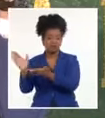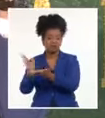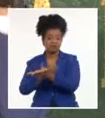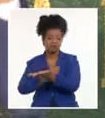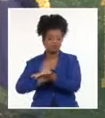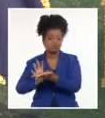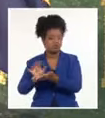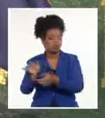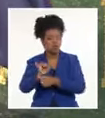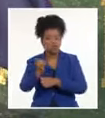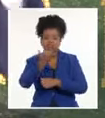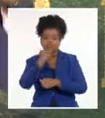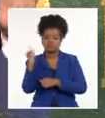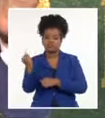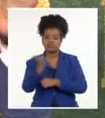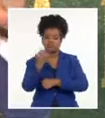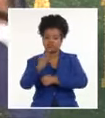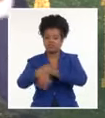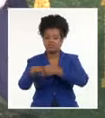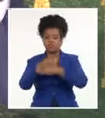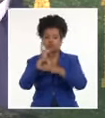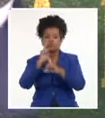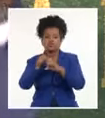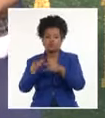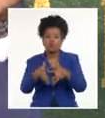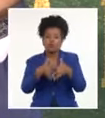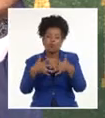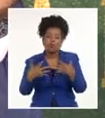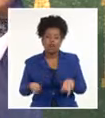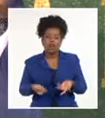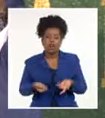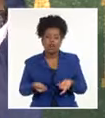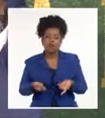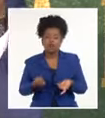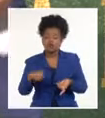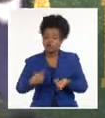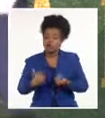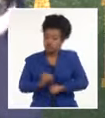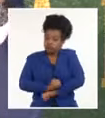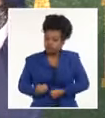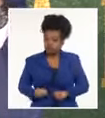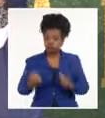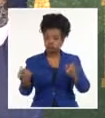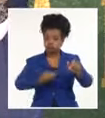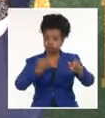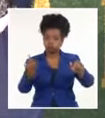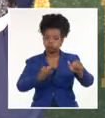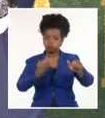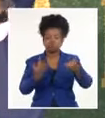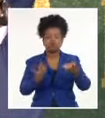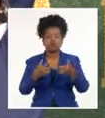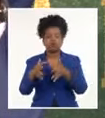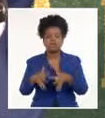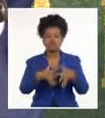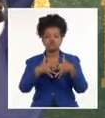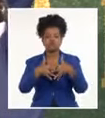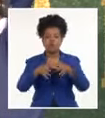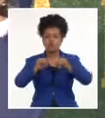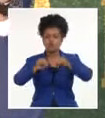internacional. Intentan destruir cualquier esfuerzo que no se someta a sus